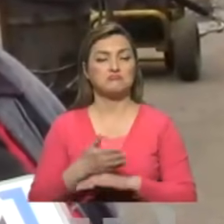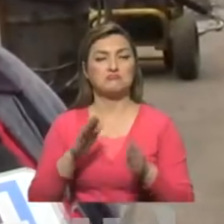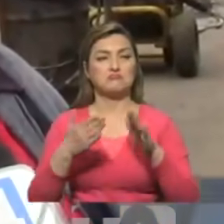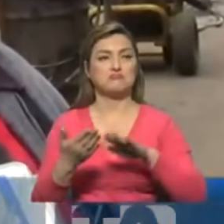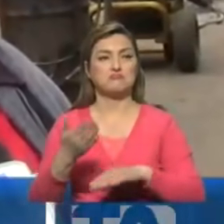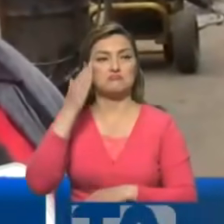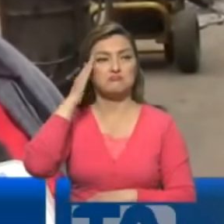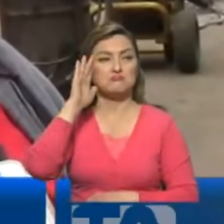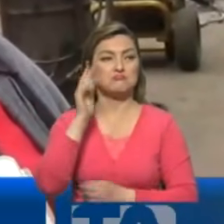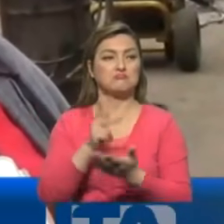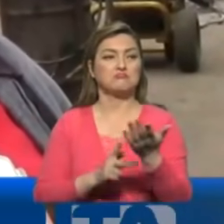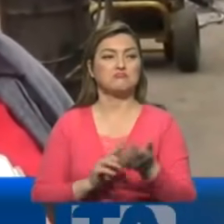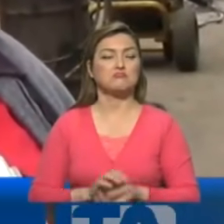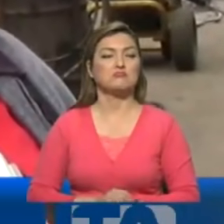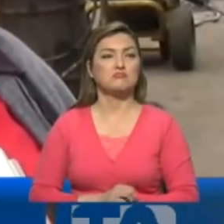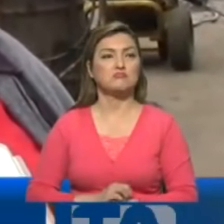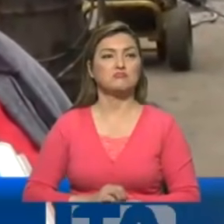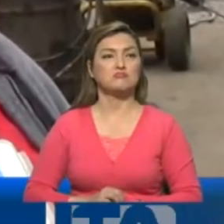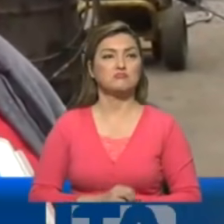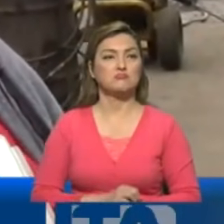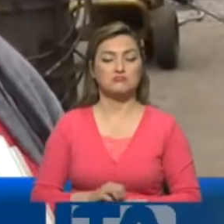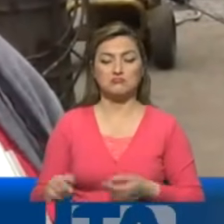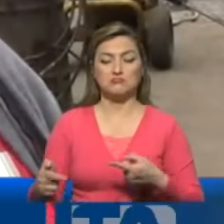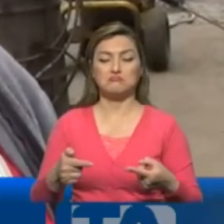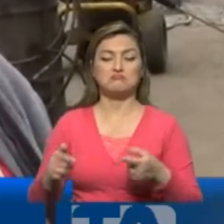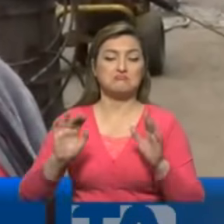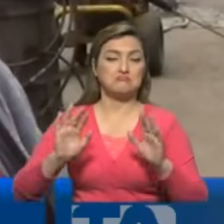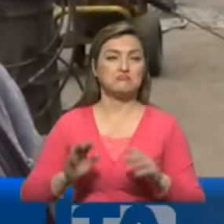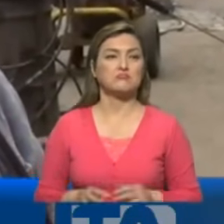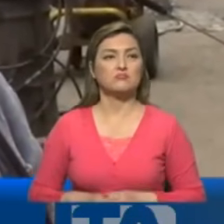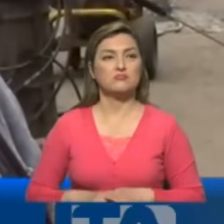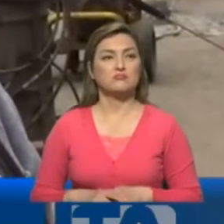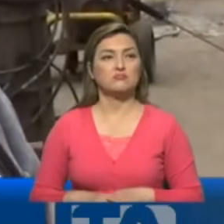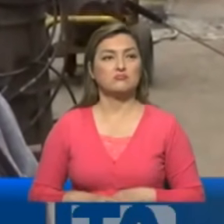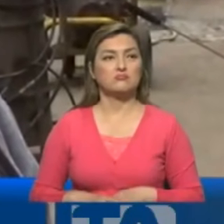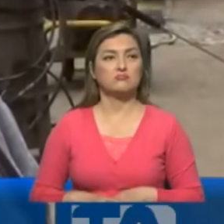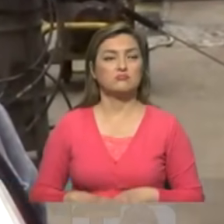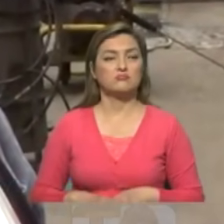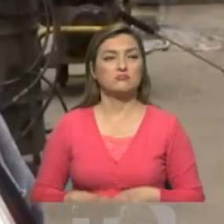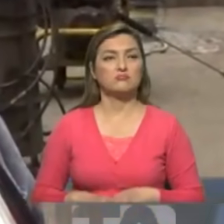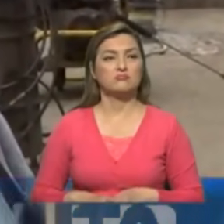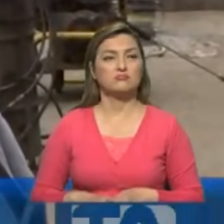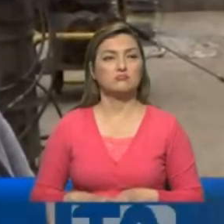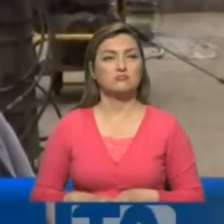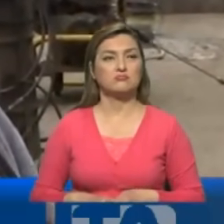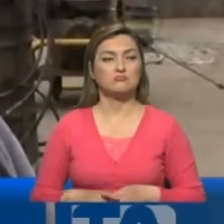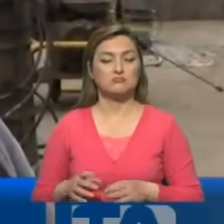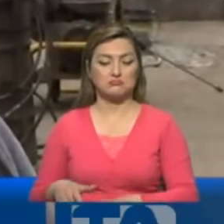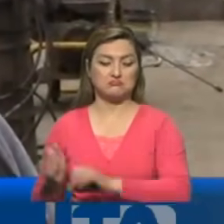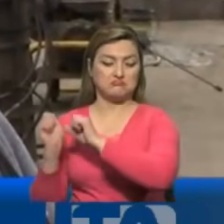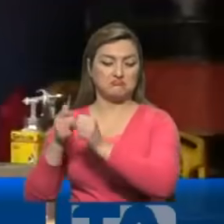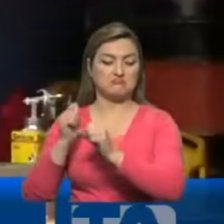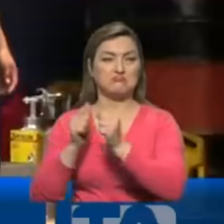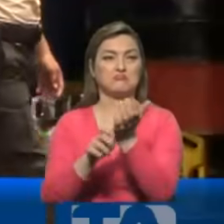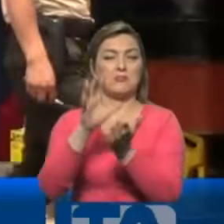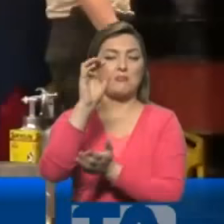qué pasó, pusieron a discutir o algo. Ahí otro tan le coge el azadón, le mata, pero mi pobre